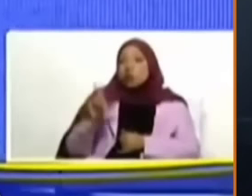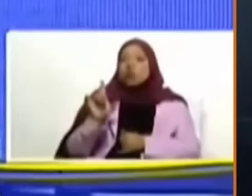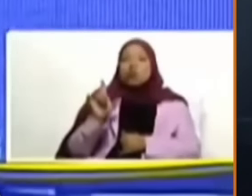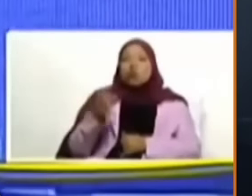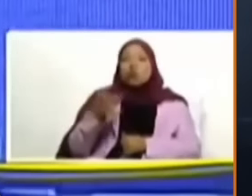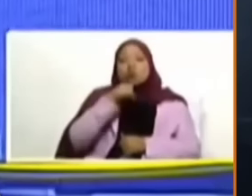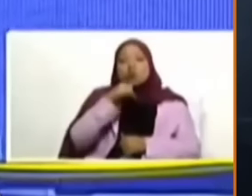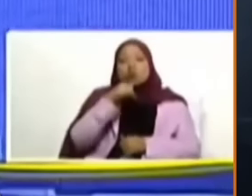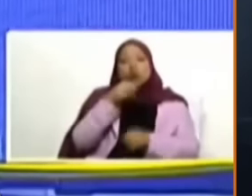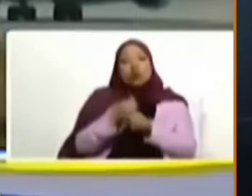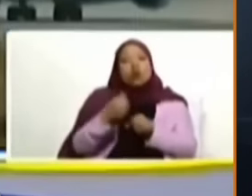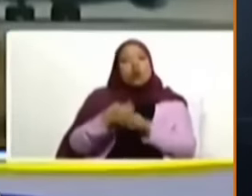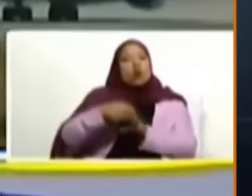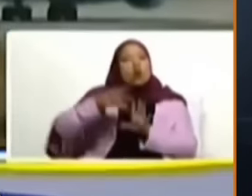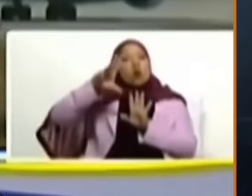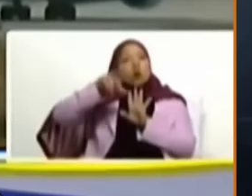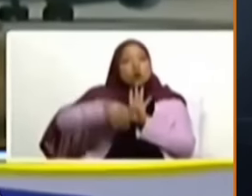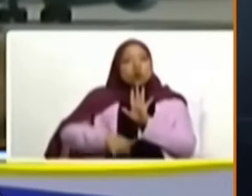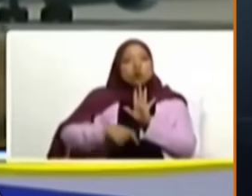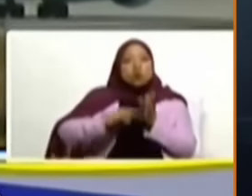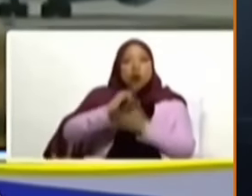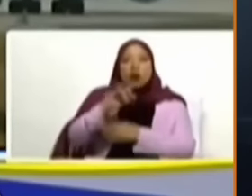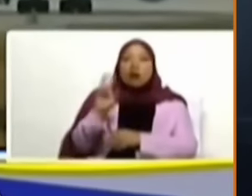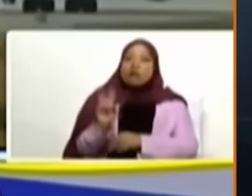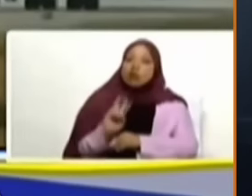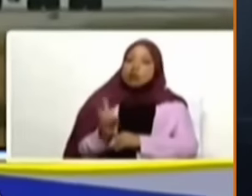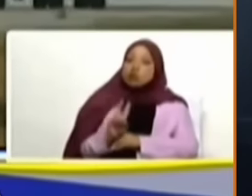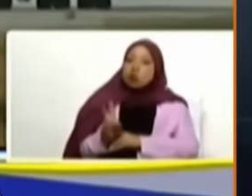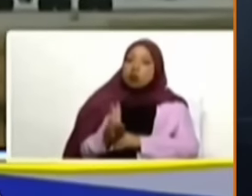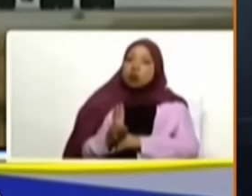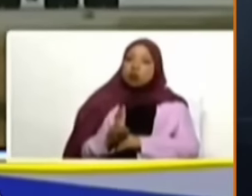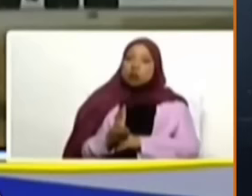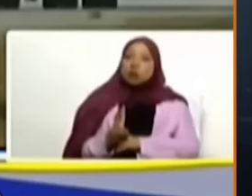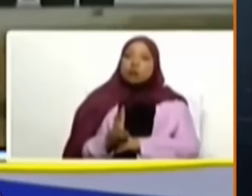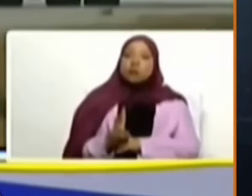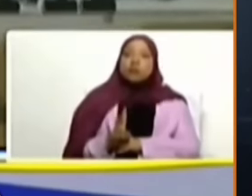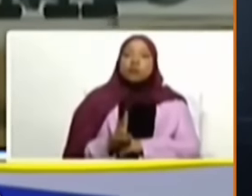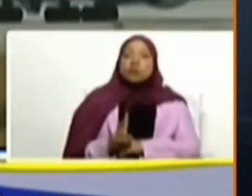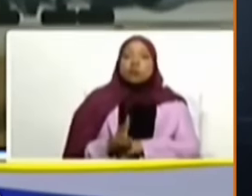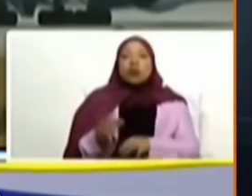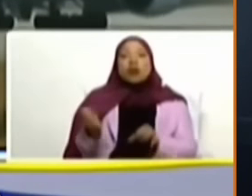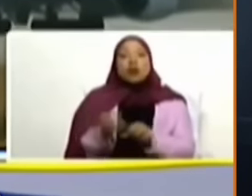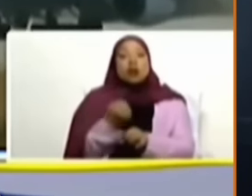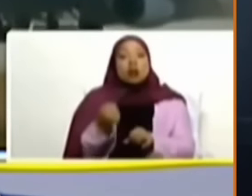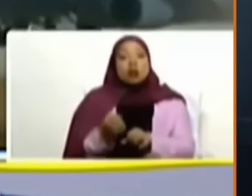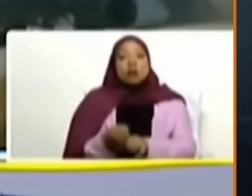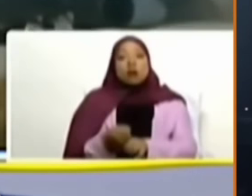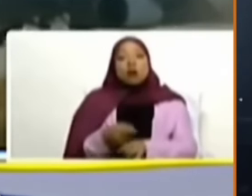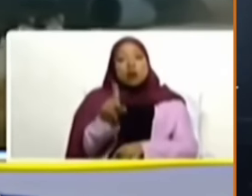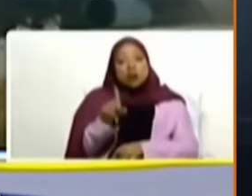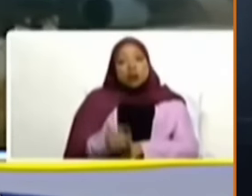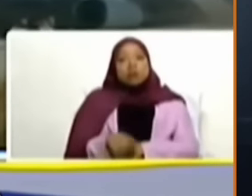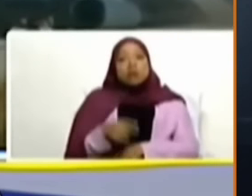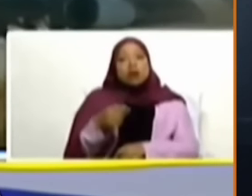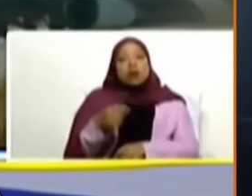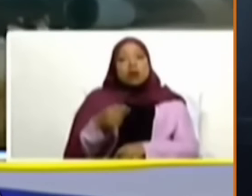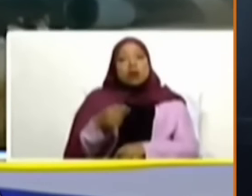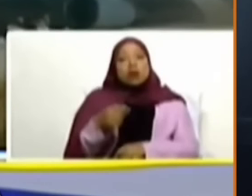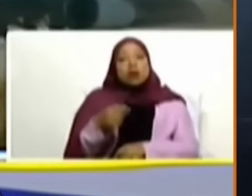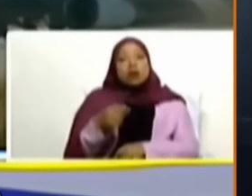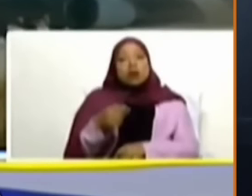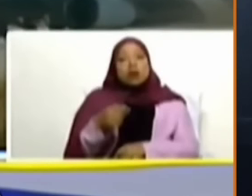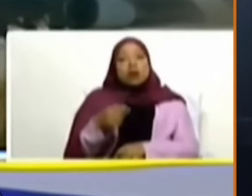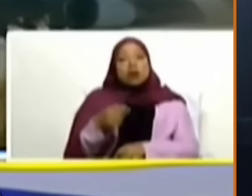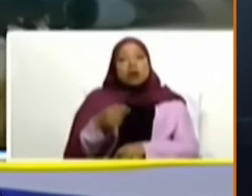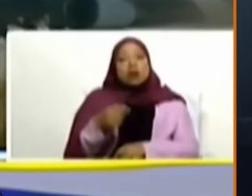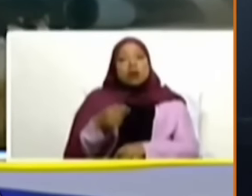apellidos le robó un gran avión a Venezuela a ustedes trabajadores y trabajadoras de comasa parece